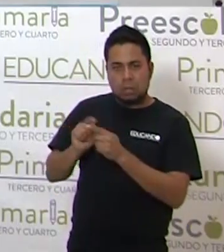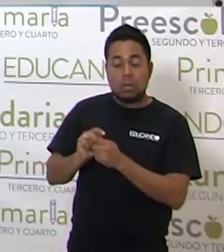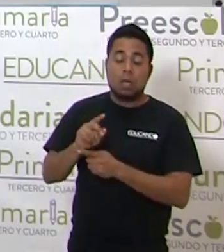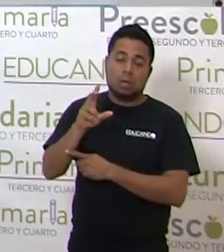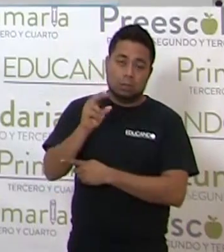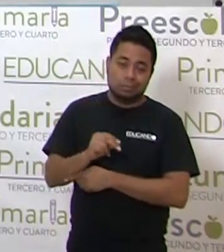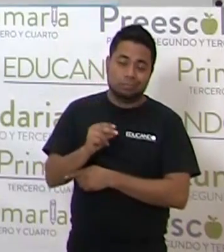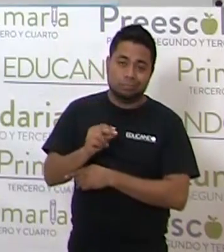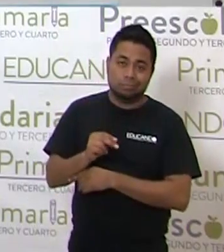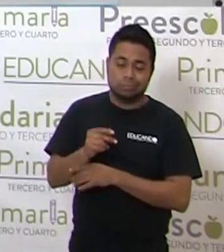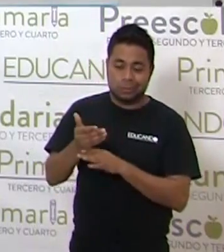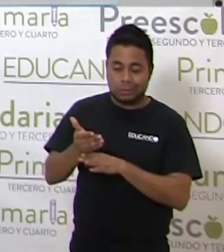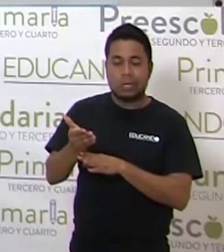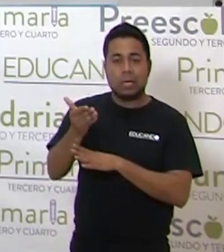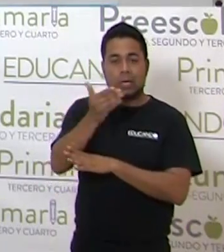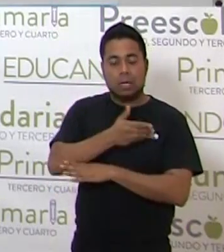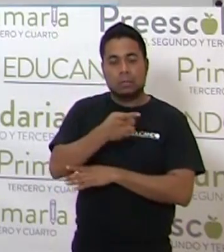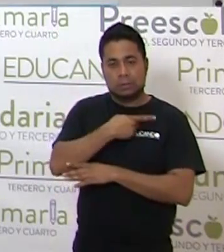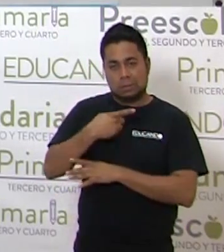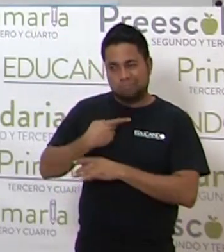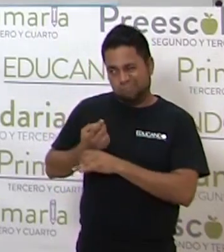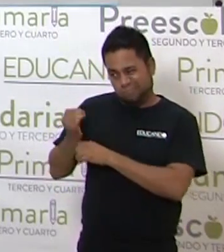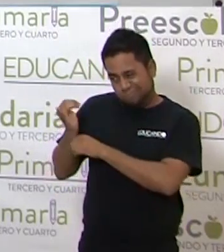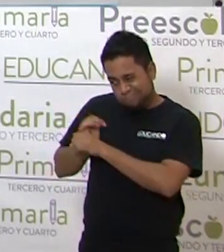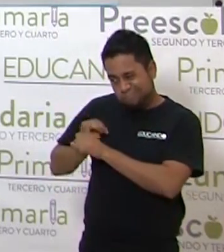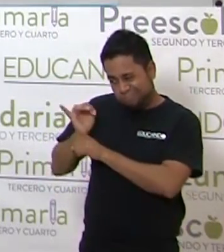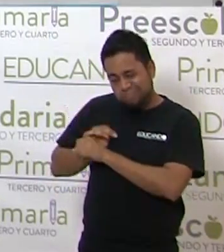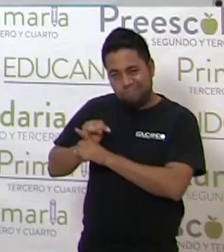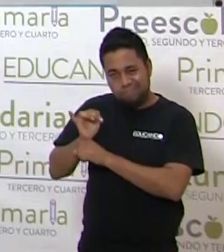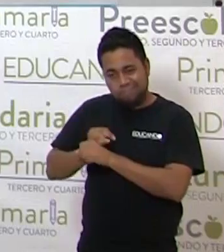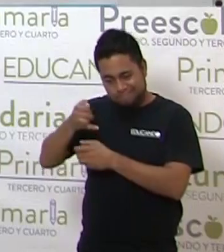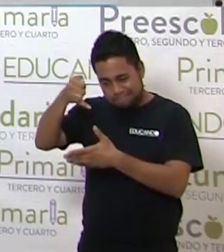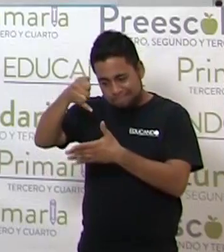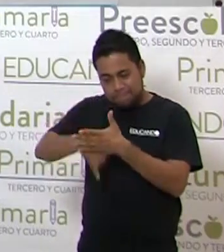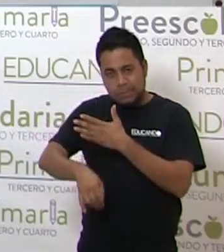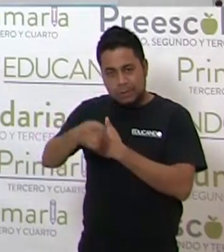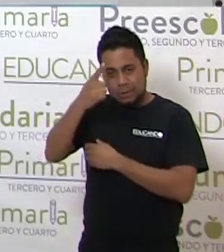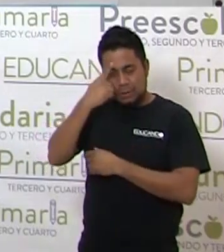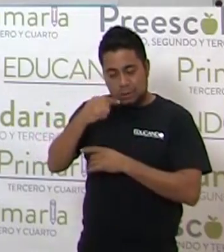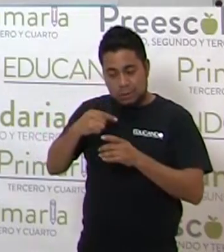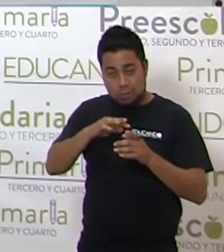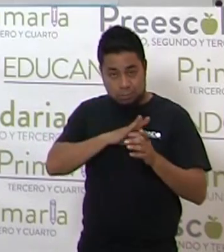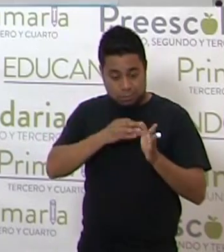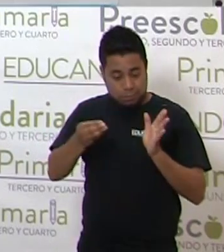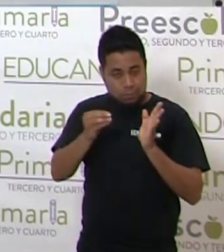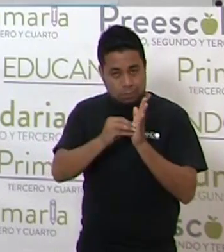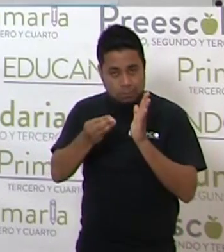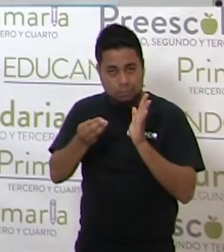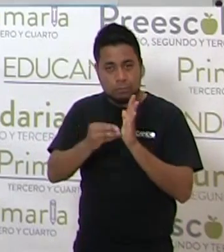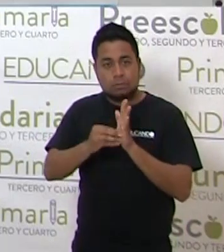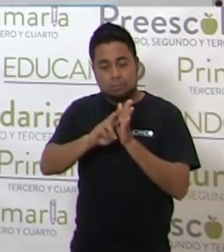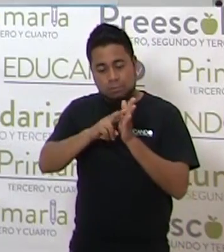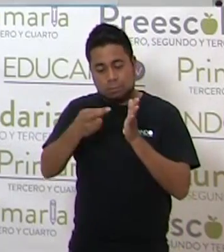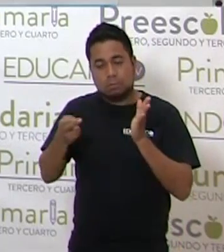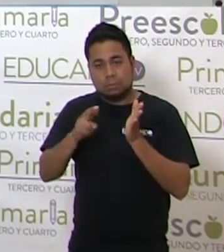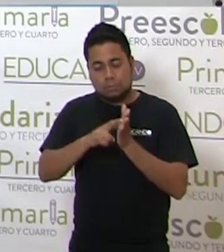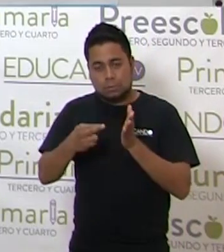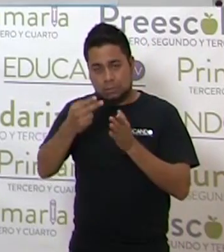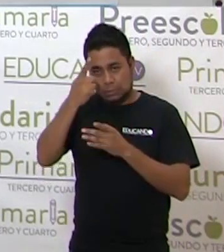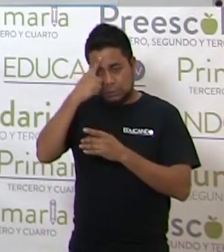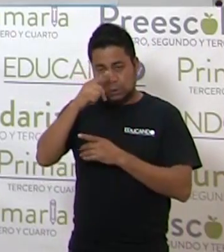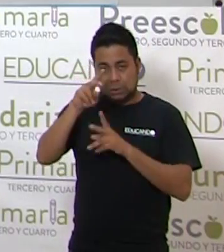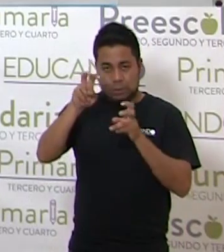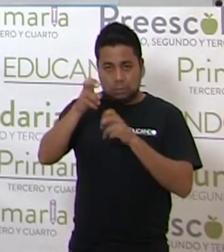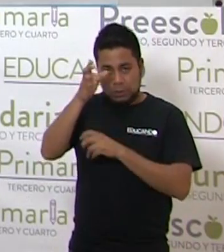atrás de este texto toda una investigación, ¿sí? Para que pueda ser presentada en una revista de